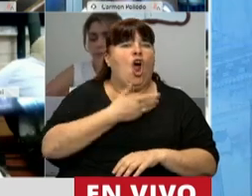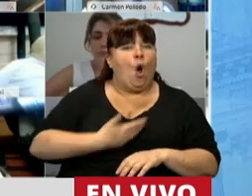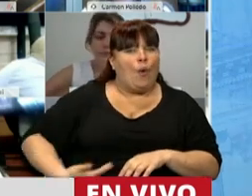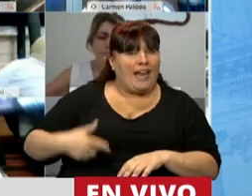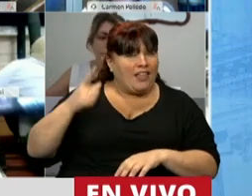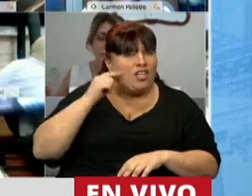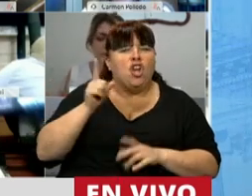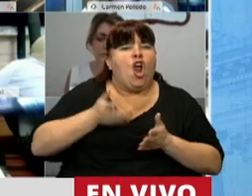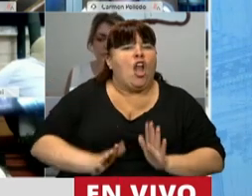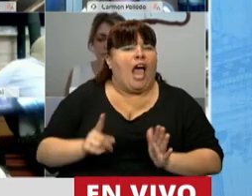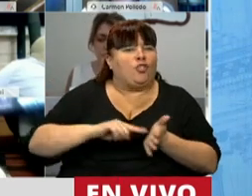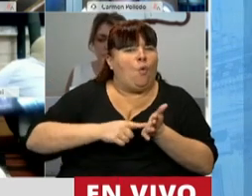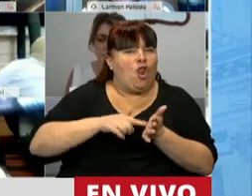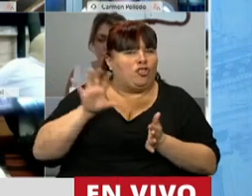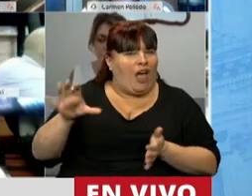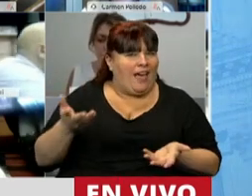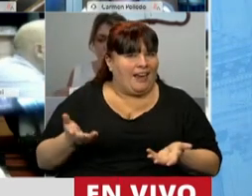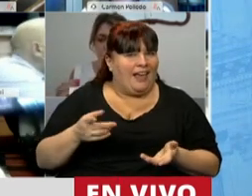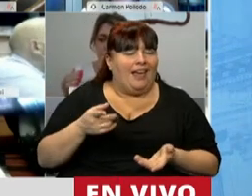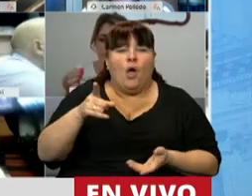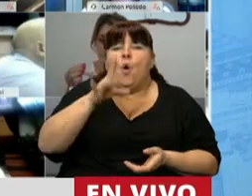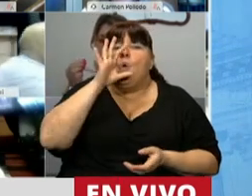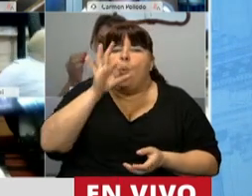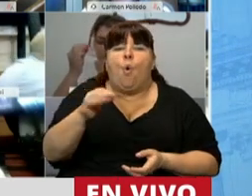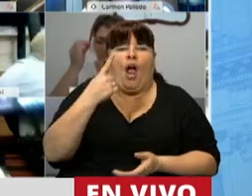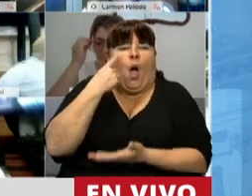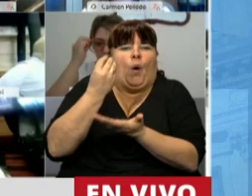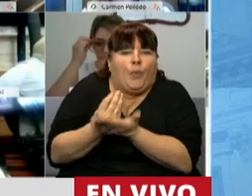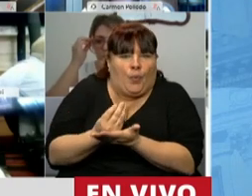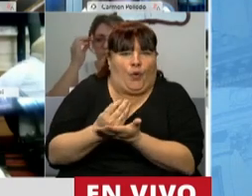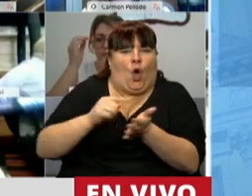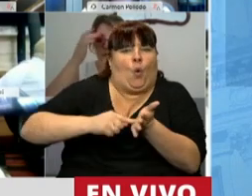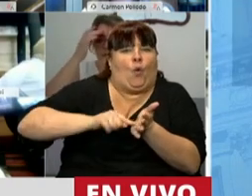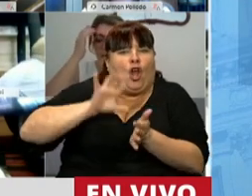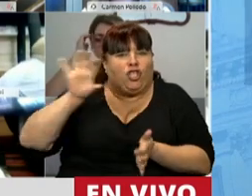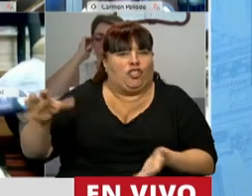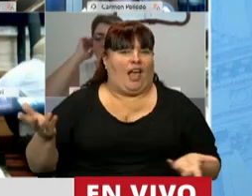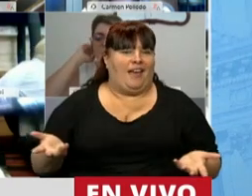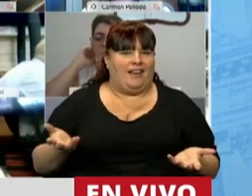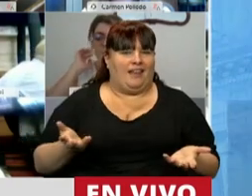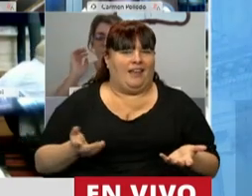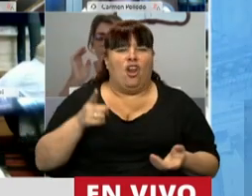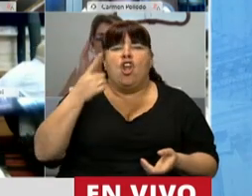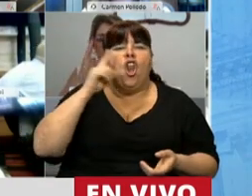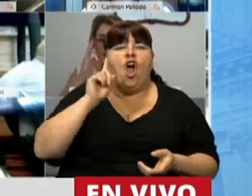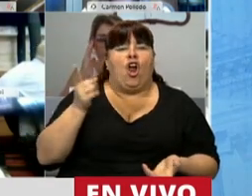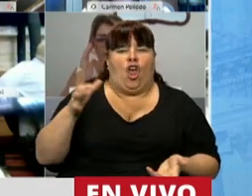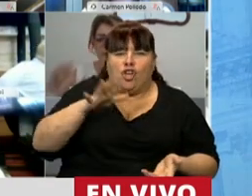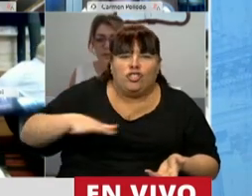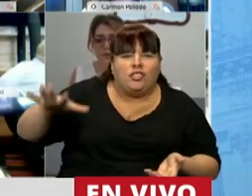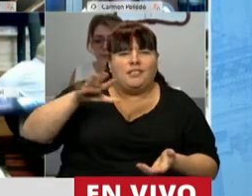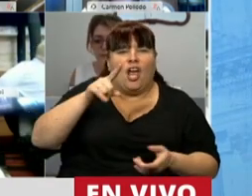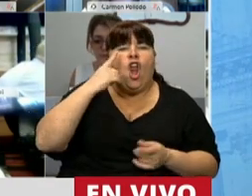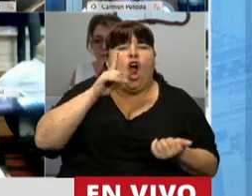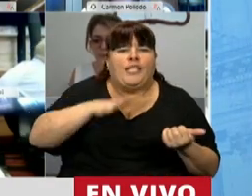gobernador no nació en la provincia de Buenos Aires, es que nunca vivió en la provincia de Buenos Aires. No la conoce, no